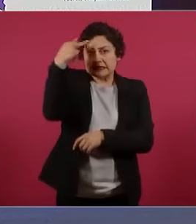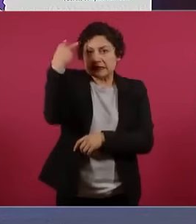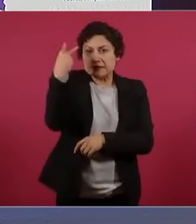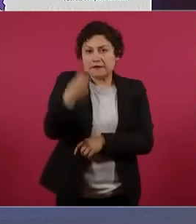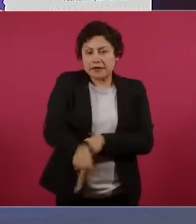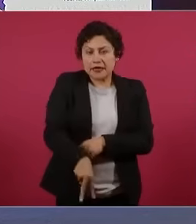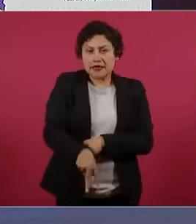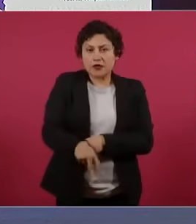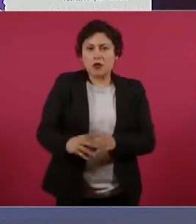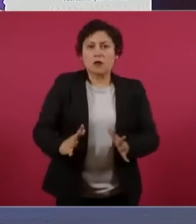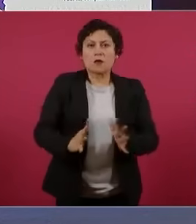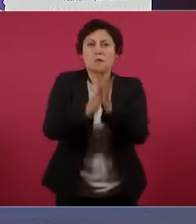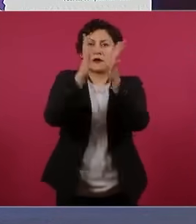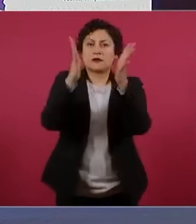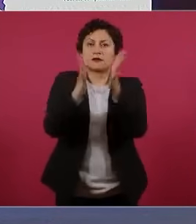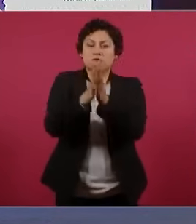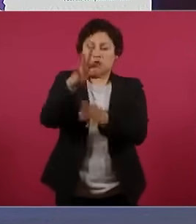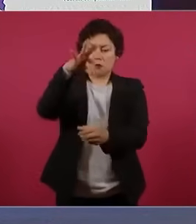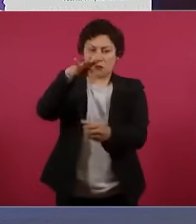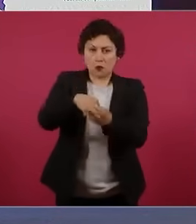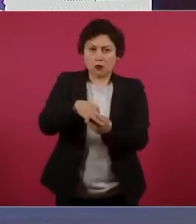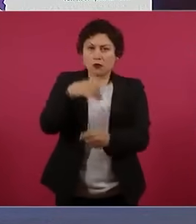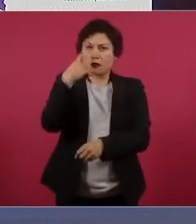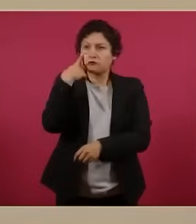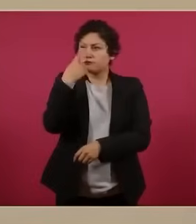Habló el pueblo.